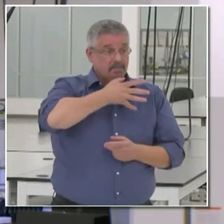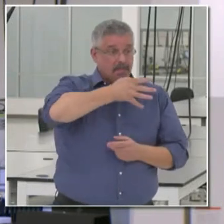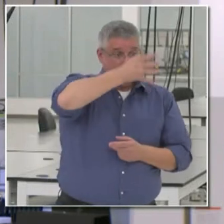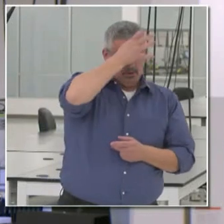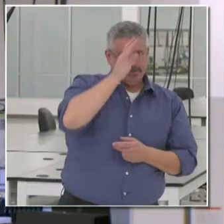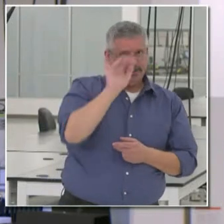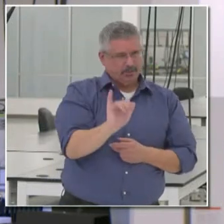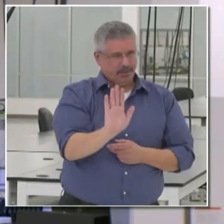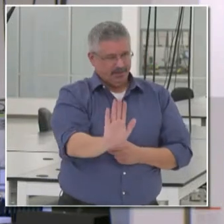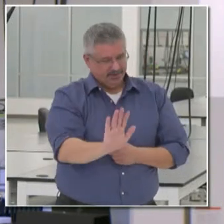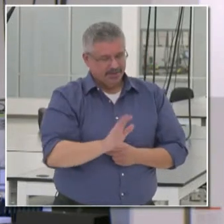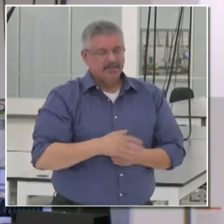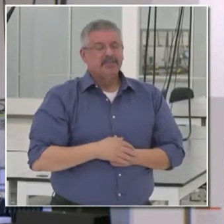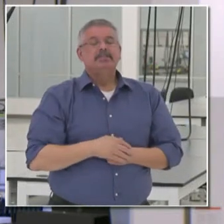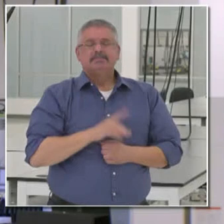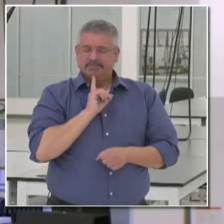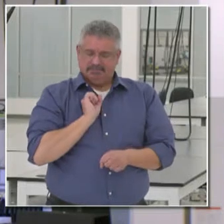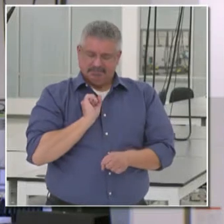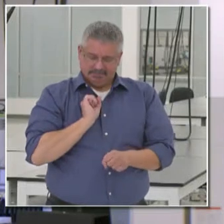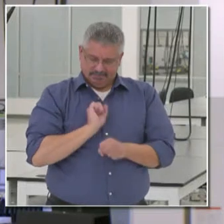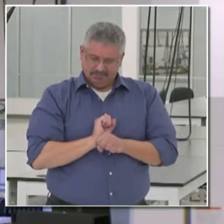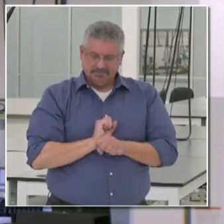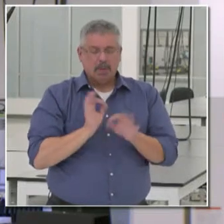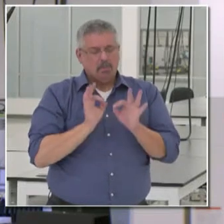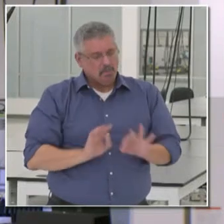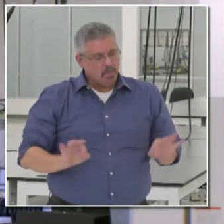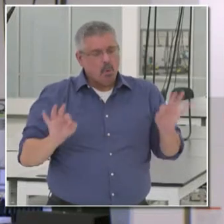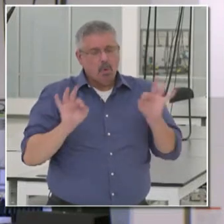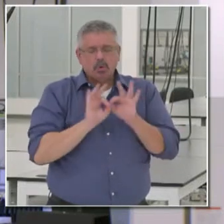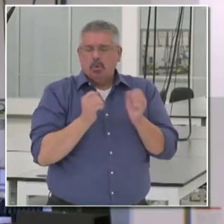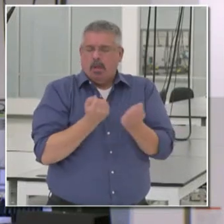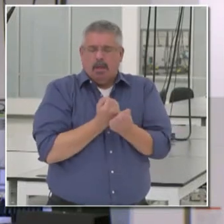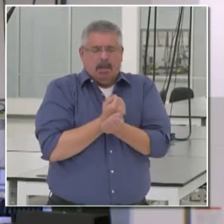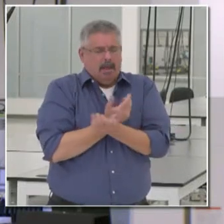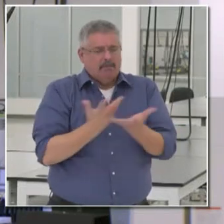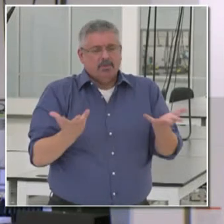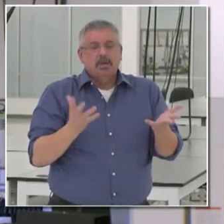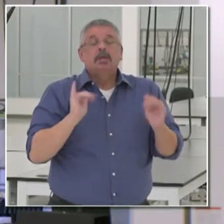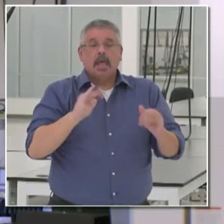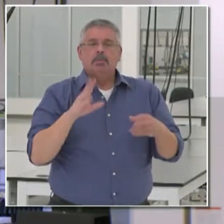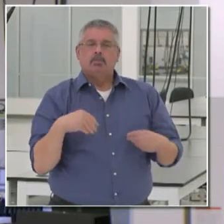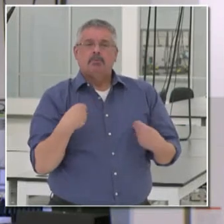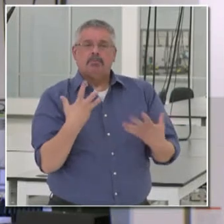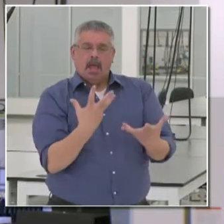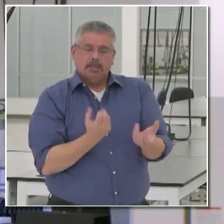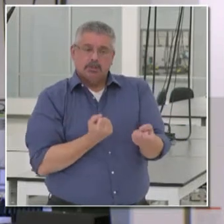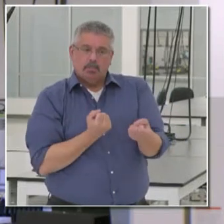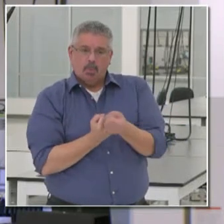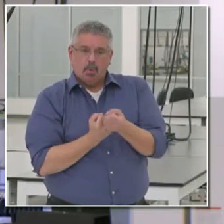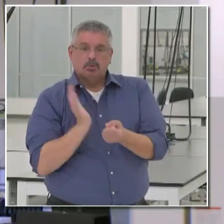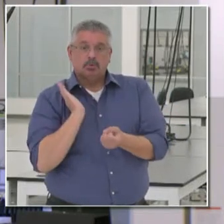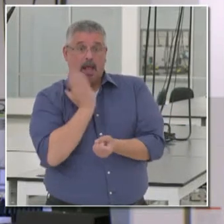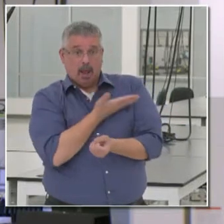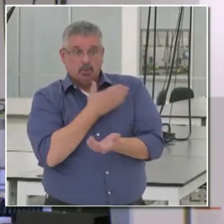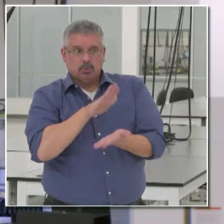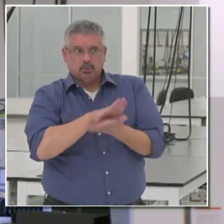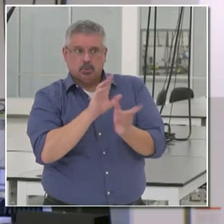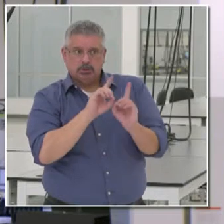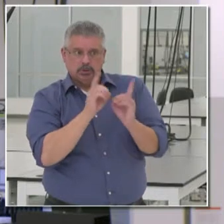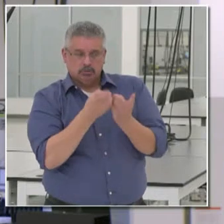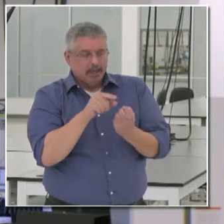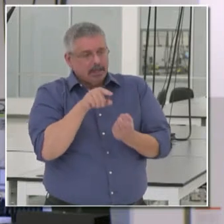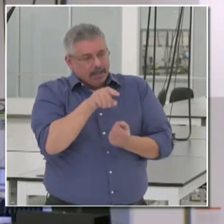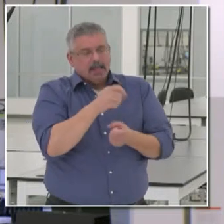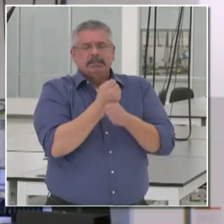también para los padres de modo que es importantísimo hacer lo que podamos para proporcionar apoyo a los